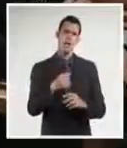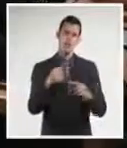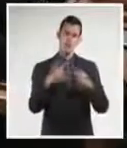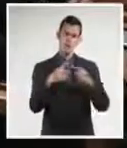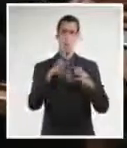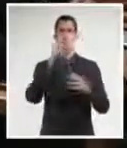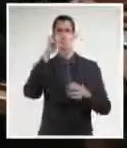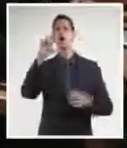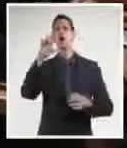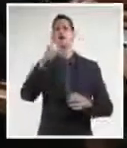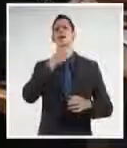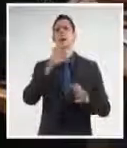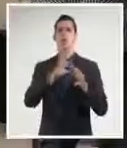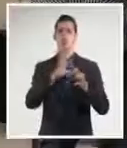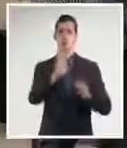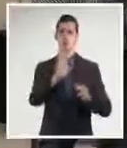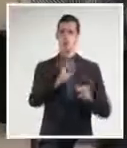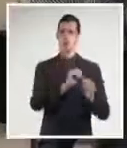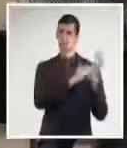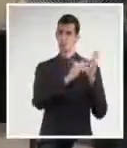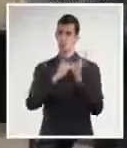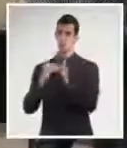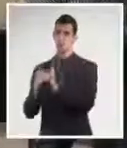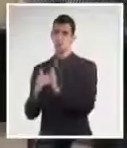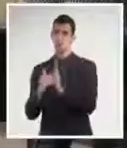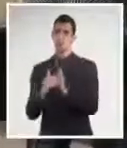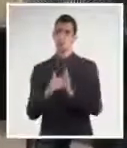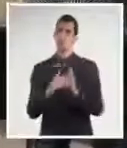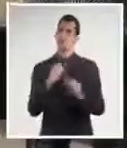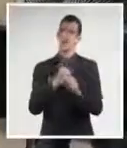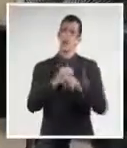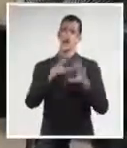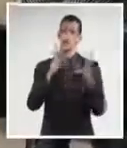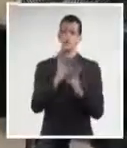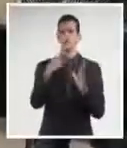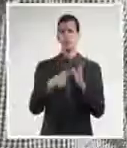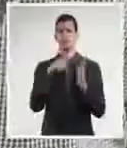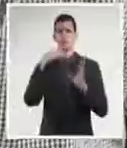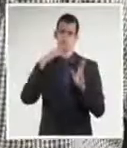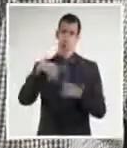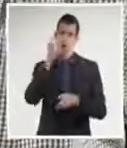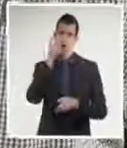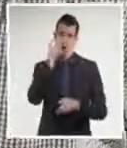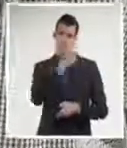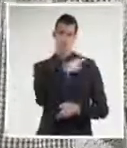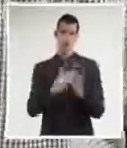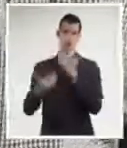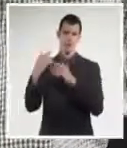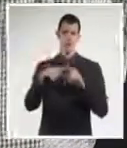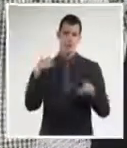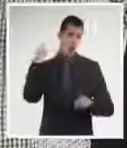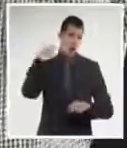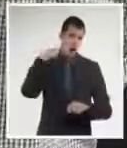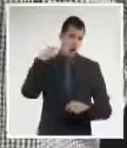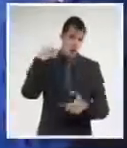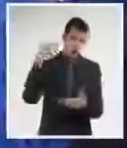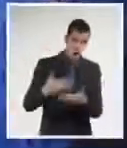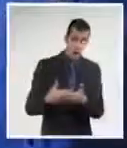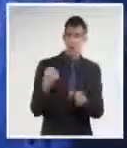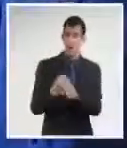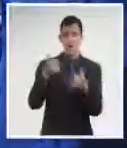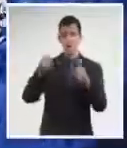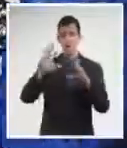a Escambray hasta hace pocos meses, cuando falleció como consecuencia de la COVID-19. Conoció de los proyectos